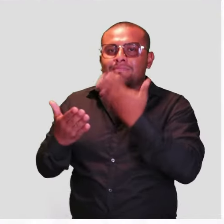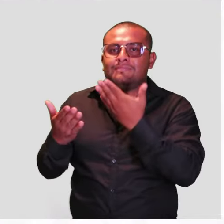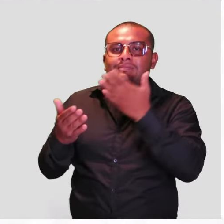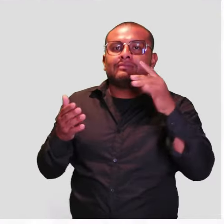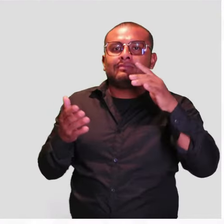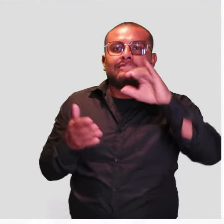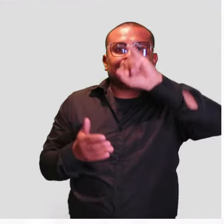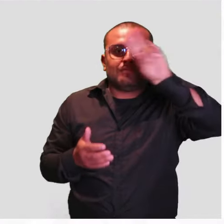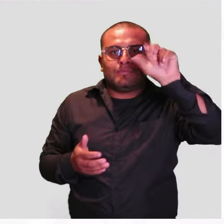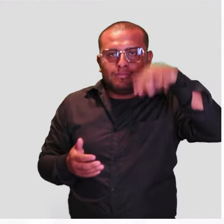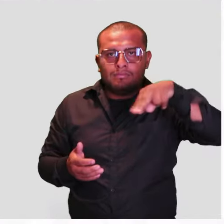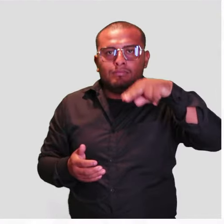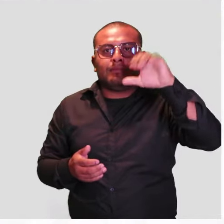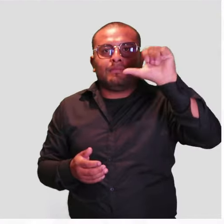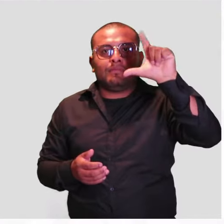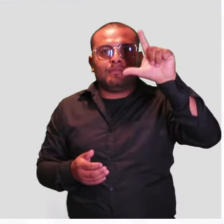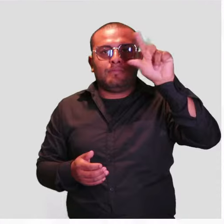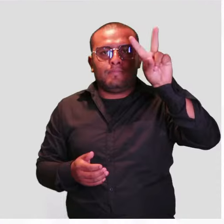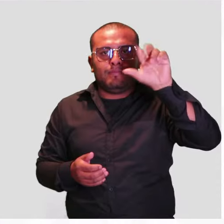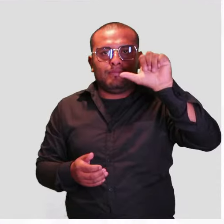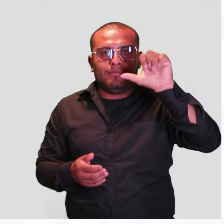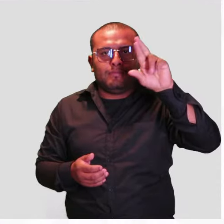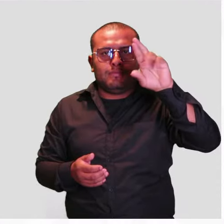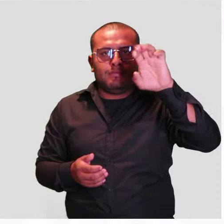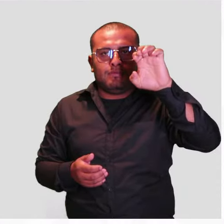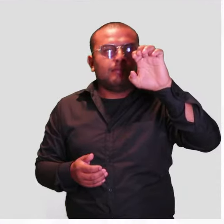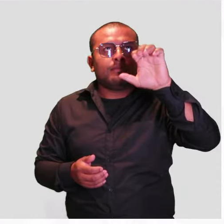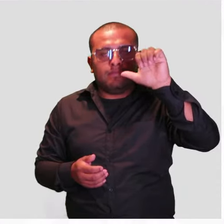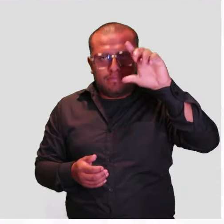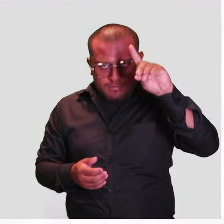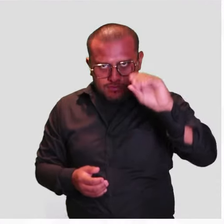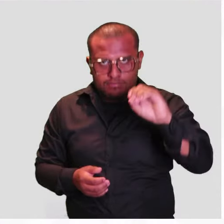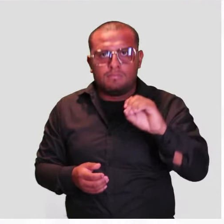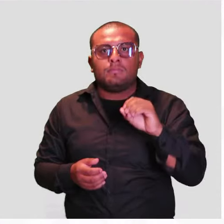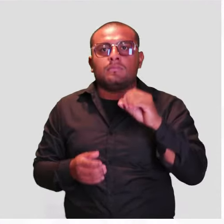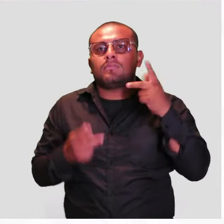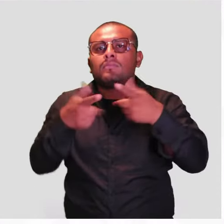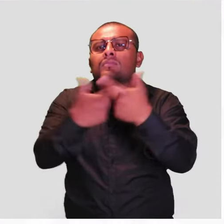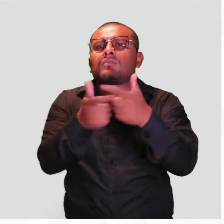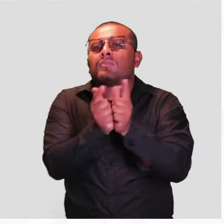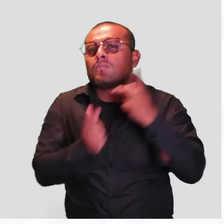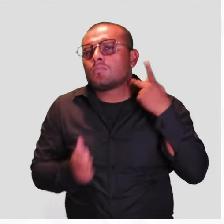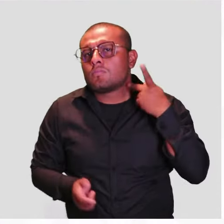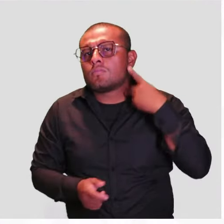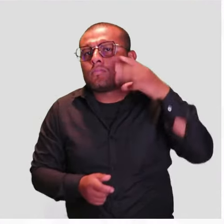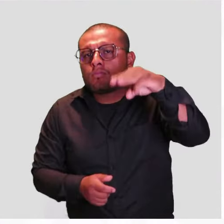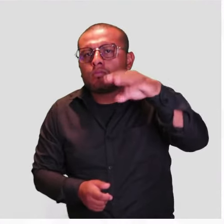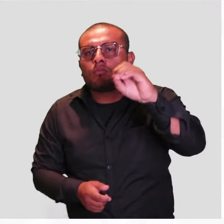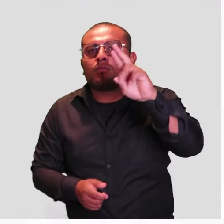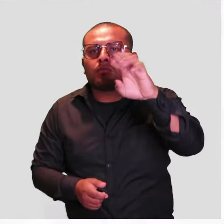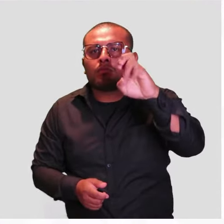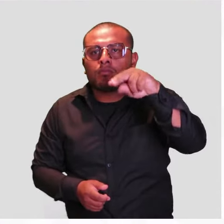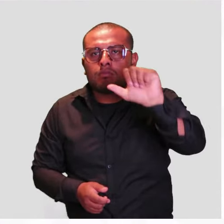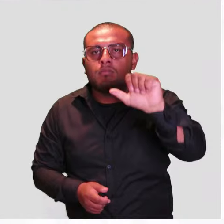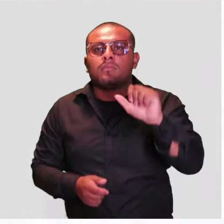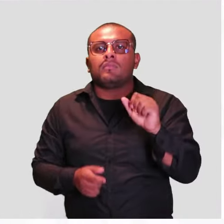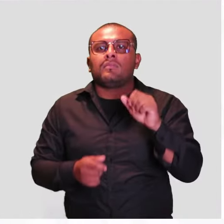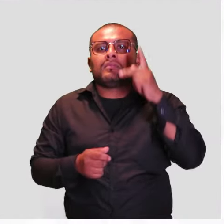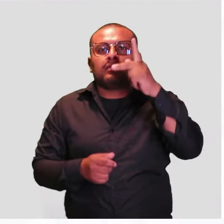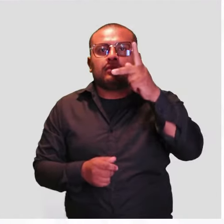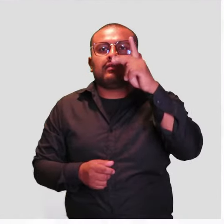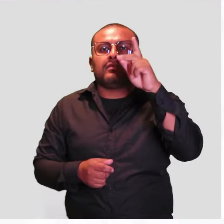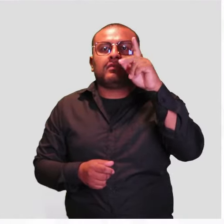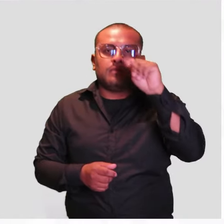Alvarado Navarrete de Morena, PT y Partido Verde. Candidato, le recuerdo el planteamiento. ¿Qué propuestas o